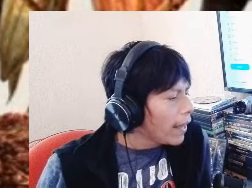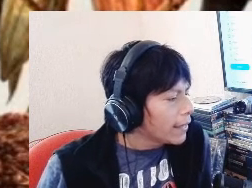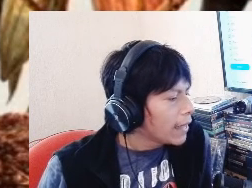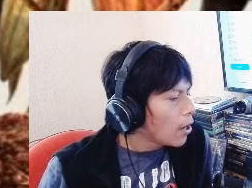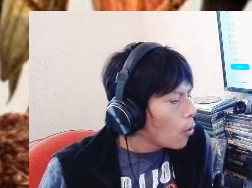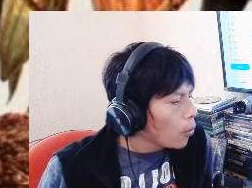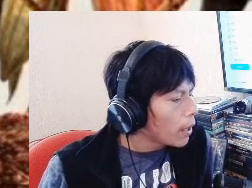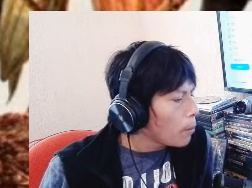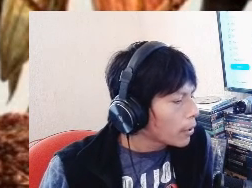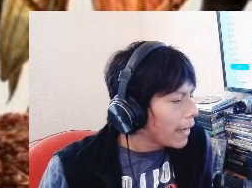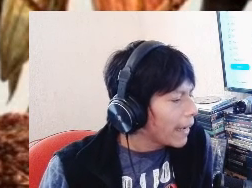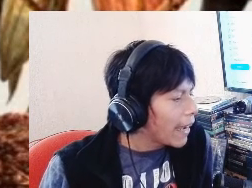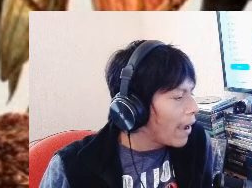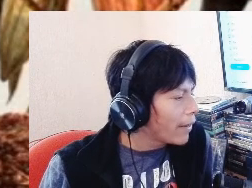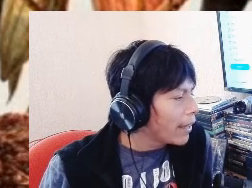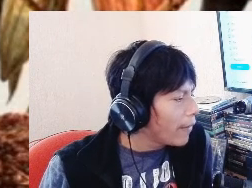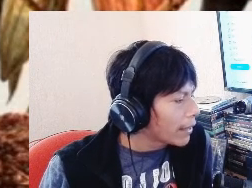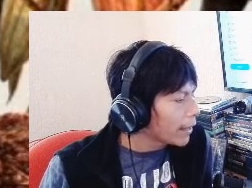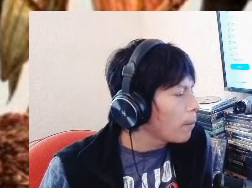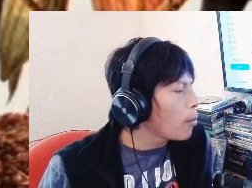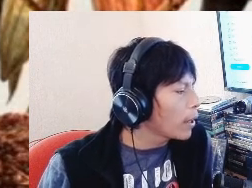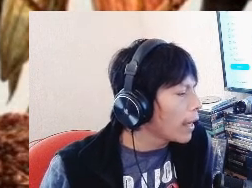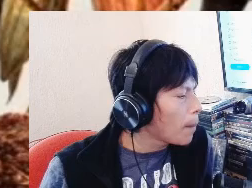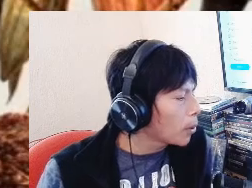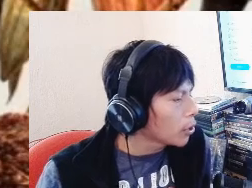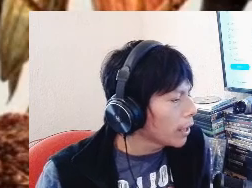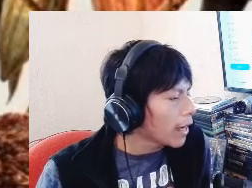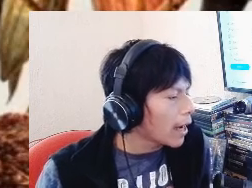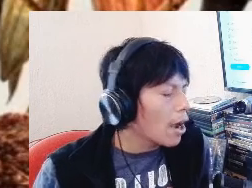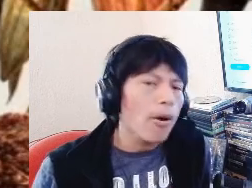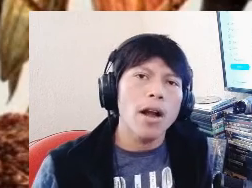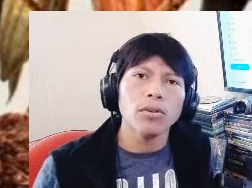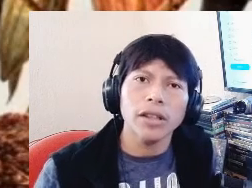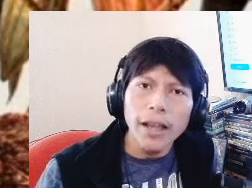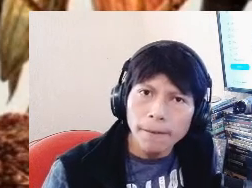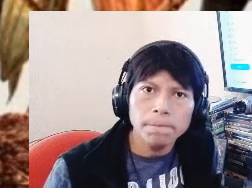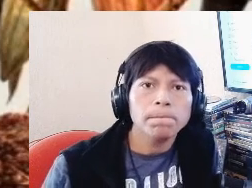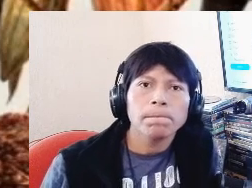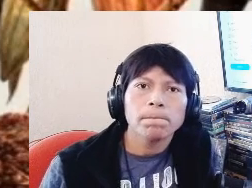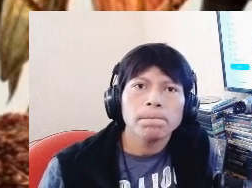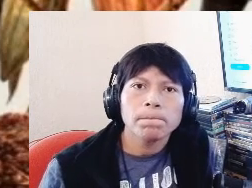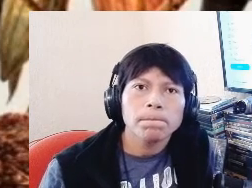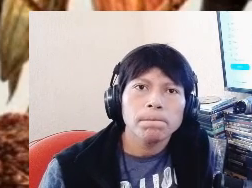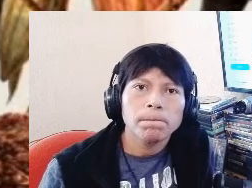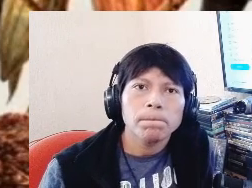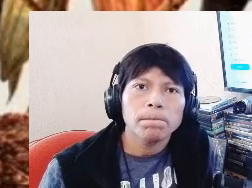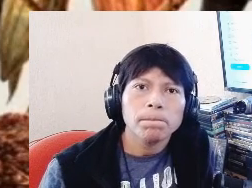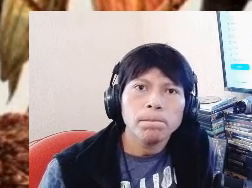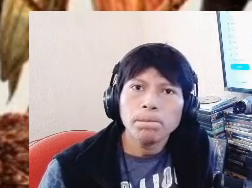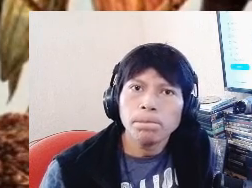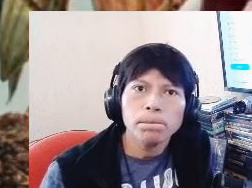una inferencia, un reportaje que abre debate, porque la producción de cacao aún no está.